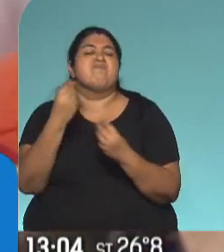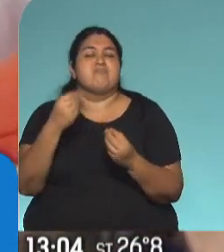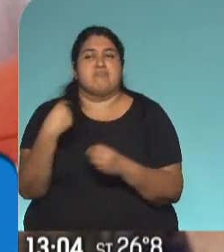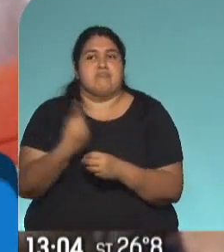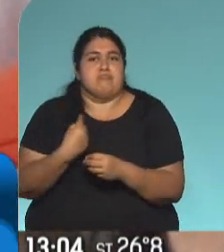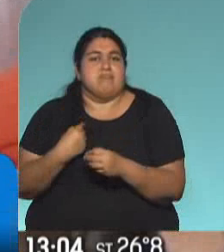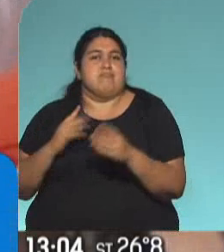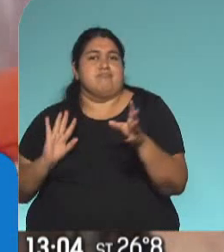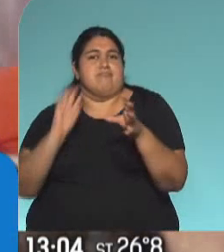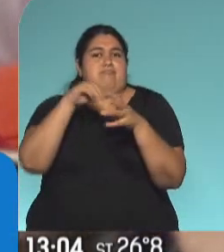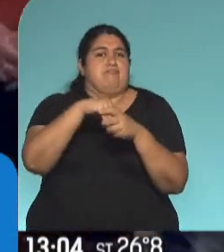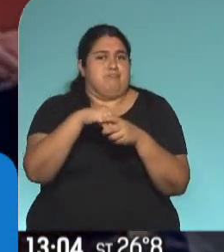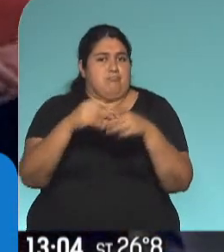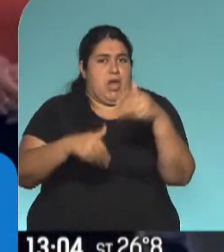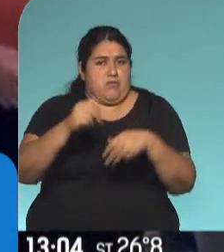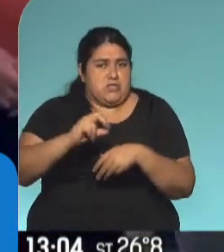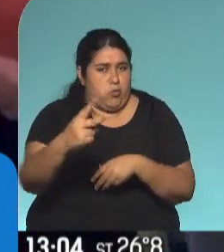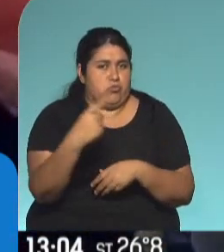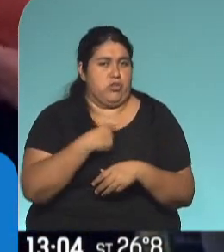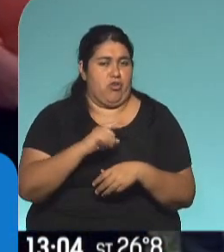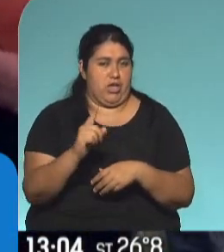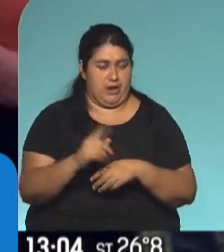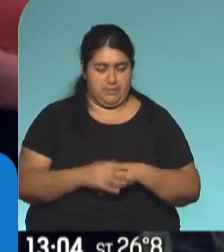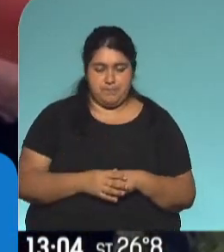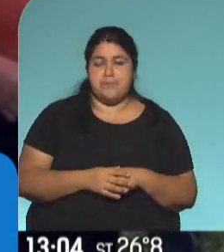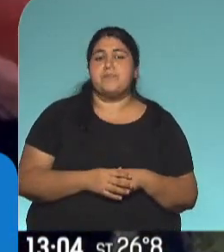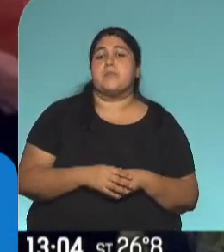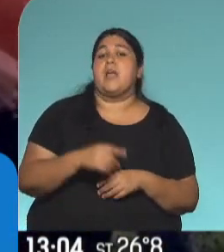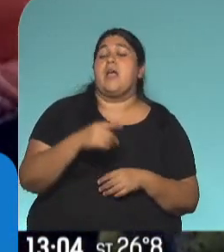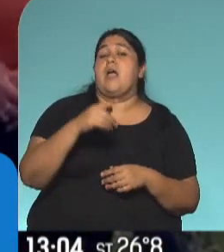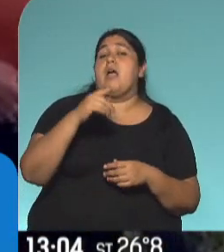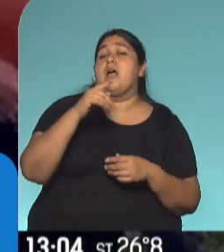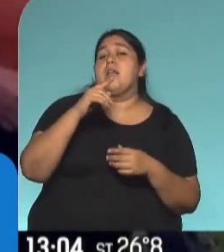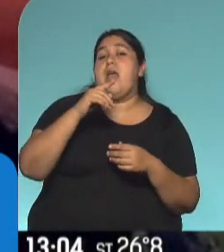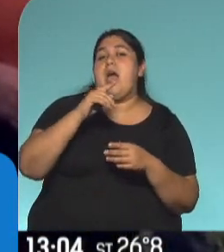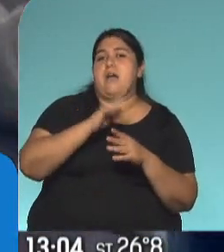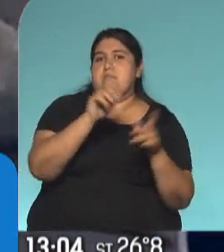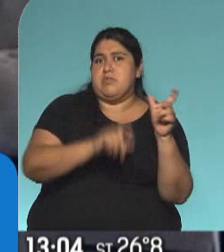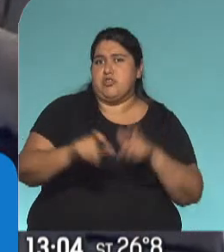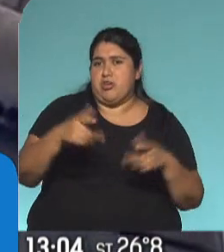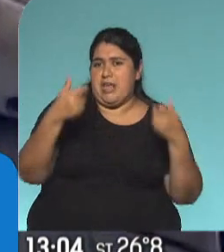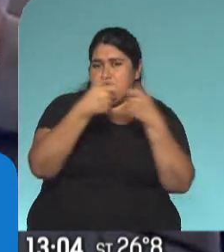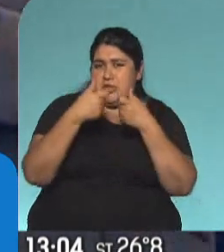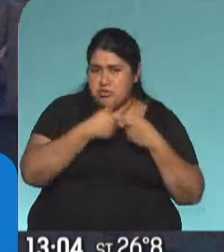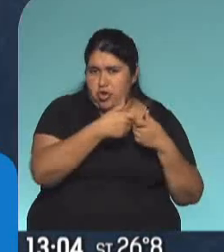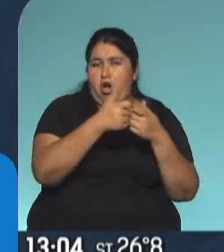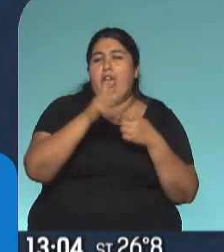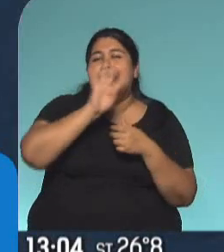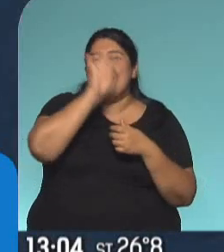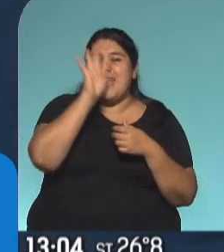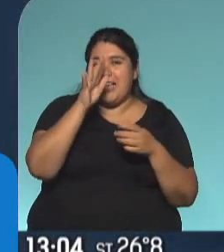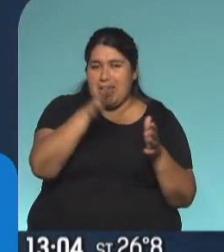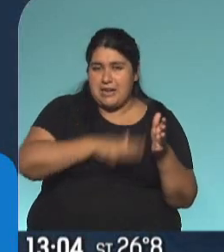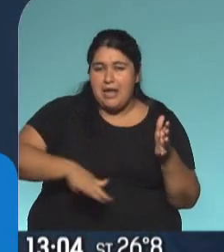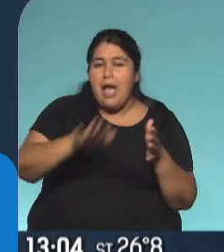nosotros lleguemos a la segunda vuelta. Por su parte, la Confederación de Nacionalidades Indígenas del Ecuador, que reúne a los